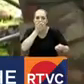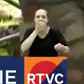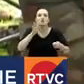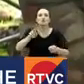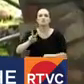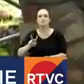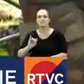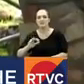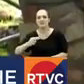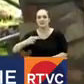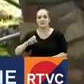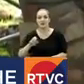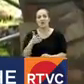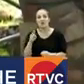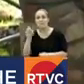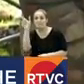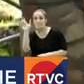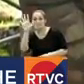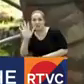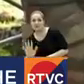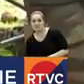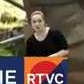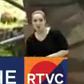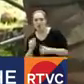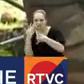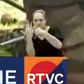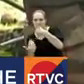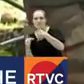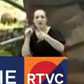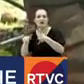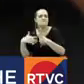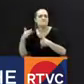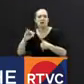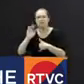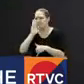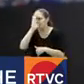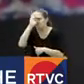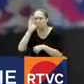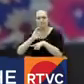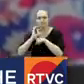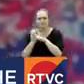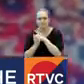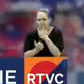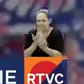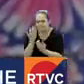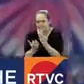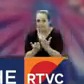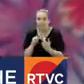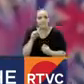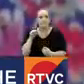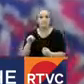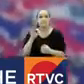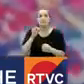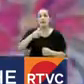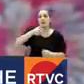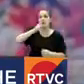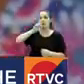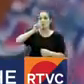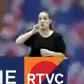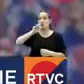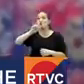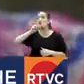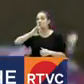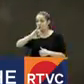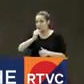orillas del mar en pequeñas poblaciones donde la mayor riqueza es el amor propio. El biche no es considerado solamente un licor, es un producto que